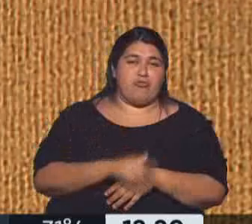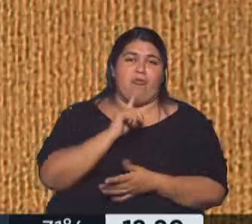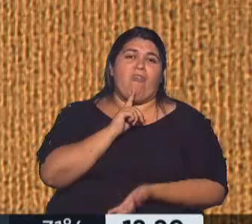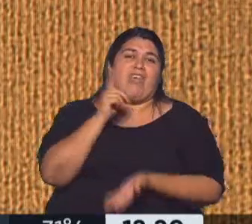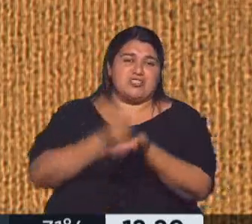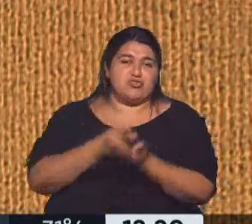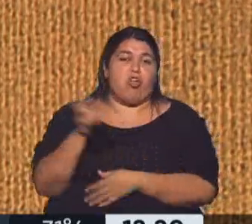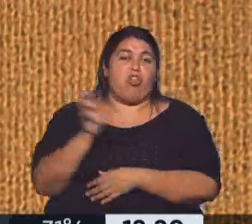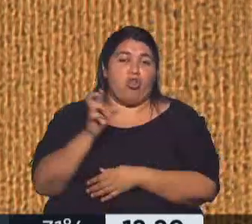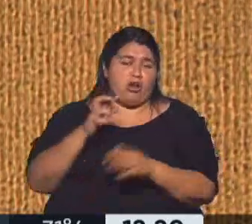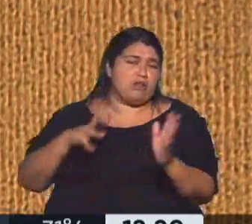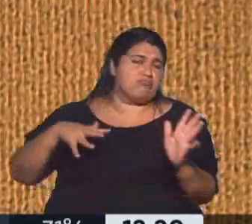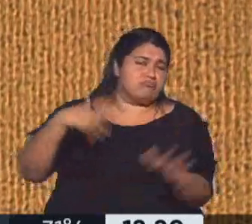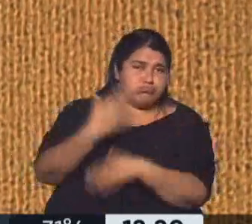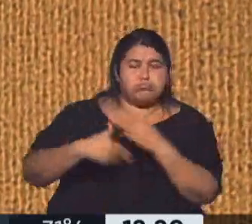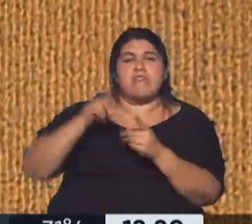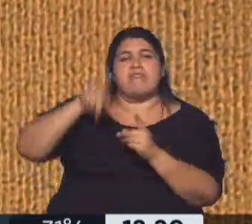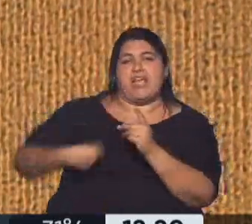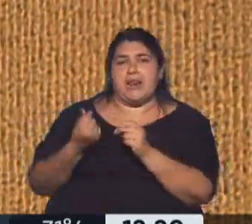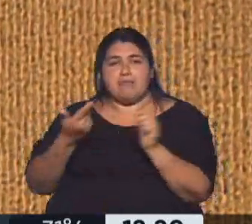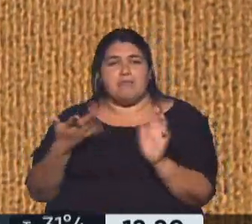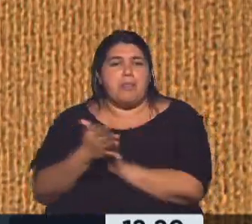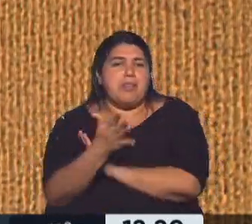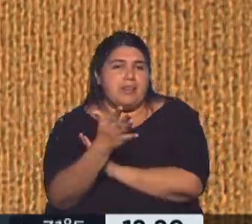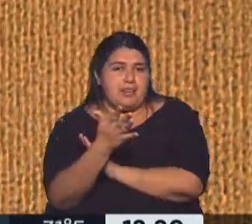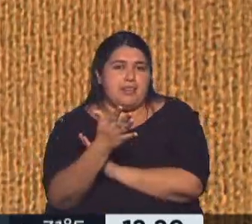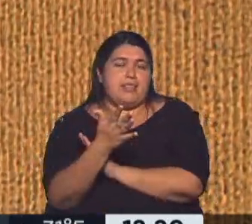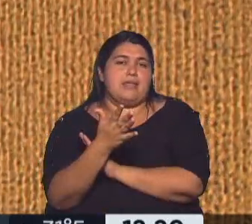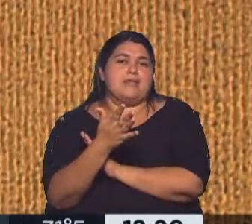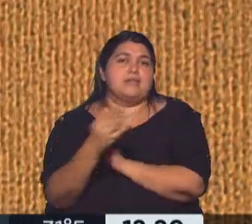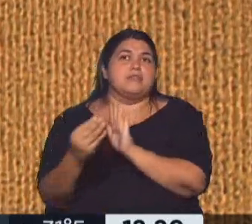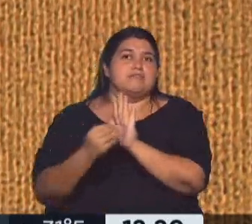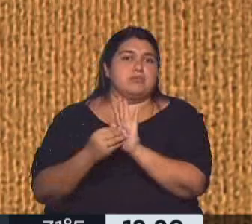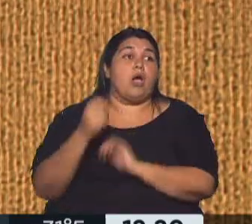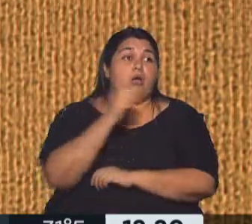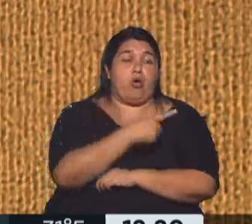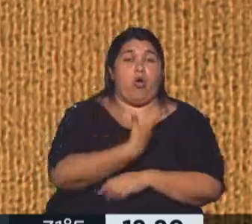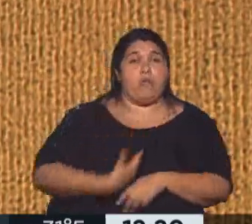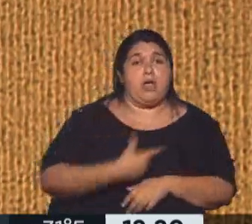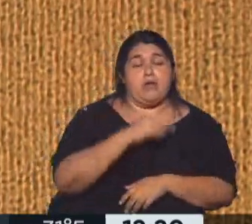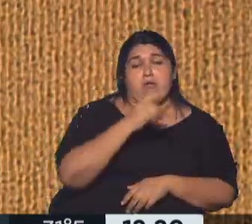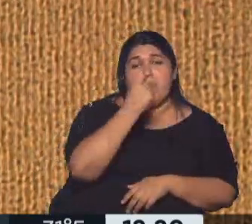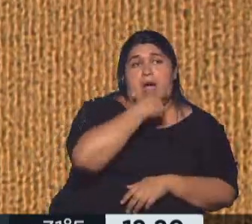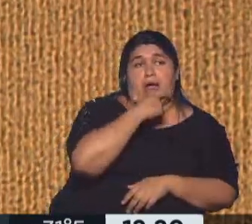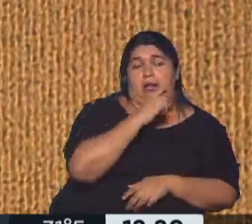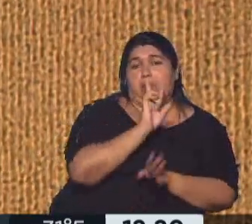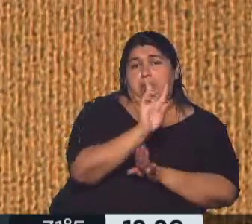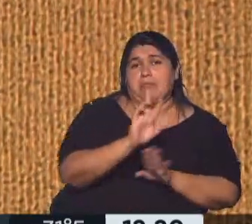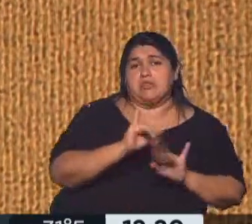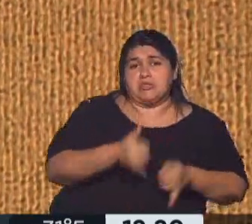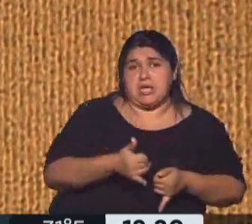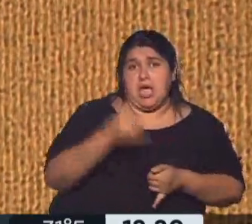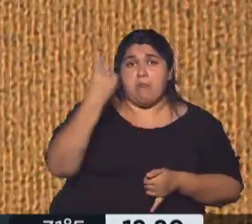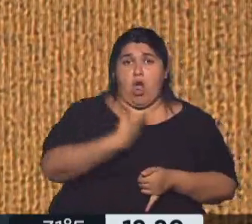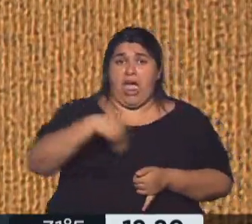termina transformándose en el concepto de fuga, que habilitó el gobierno de Mauricio Macri y que el FMI no modificó.